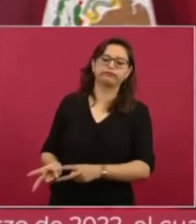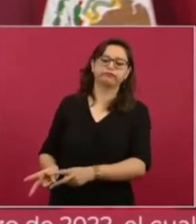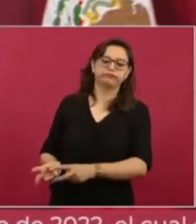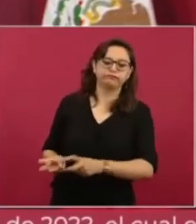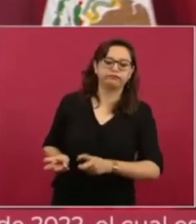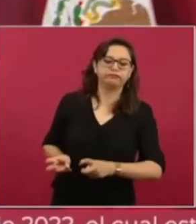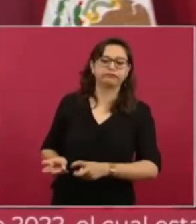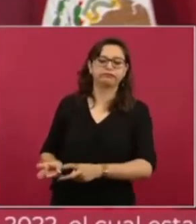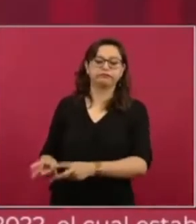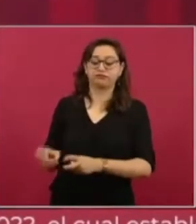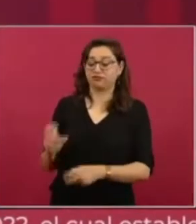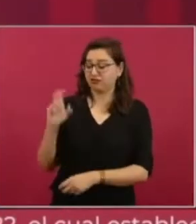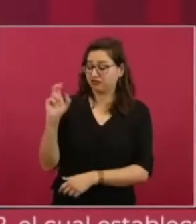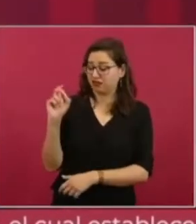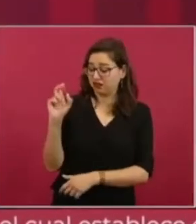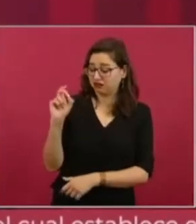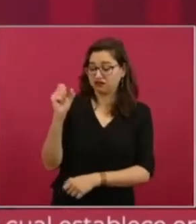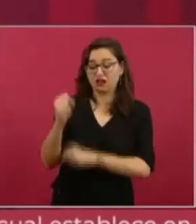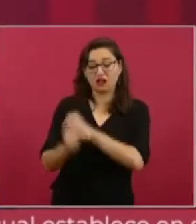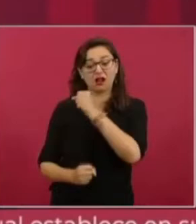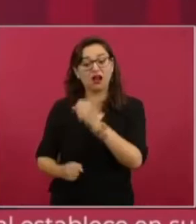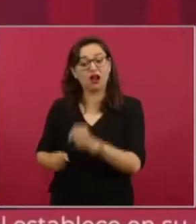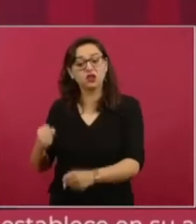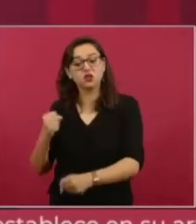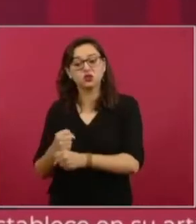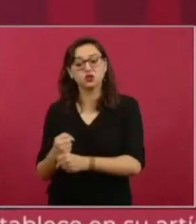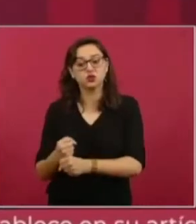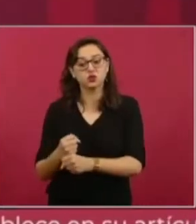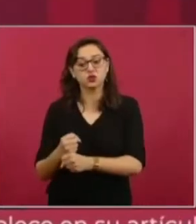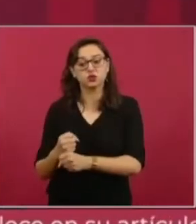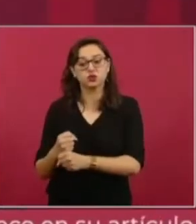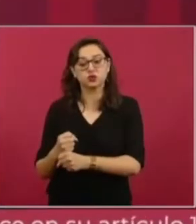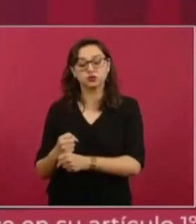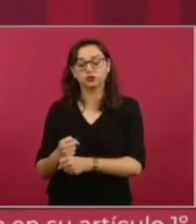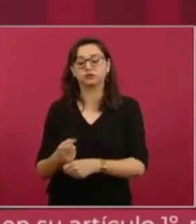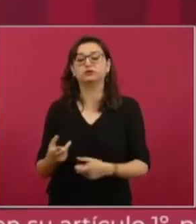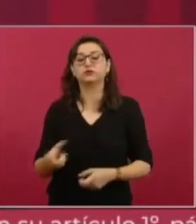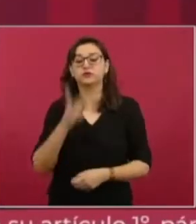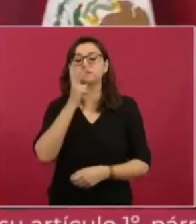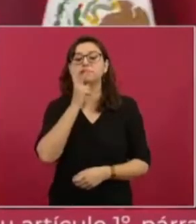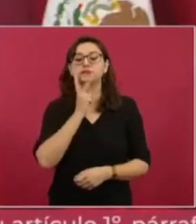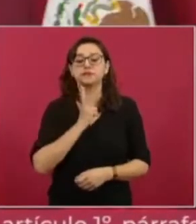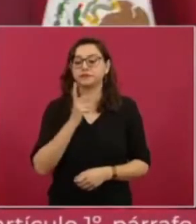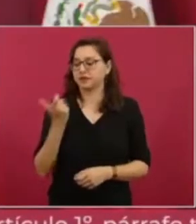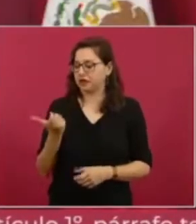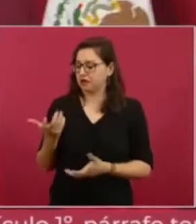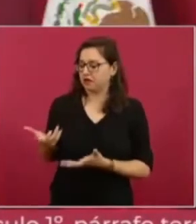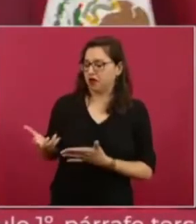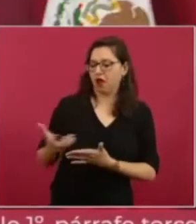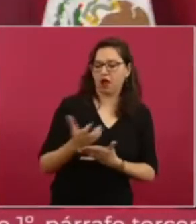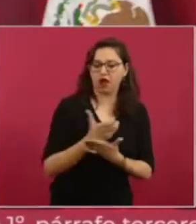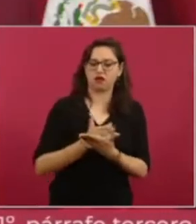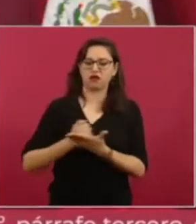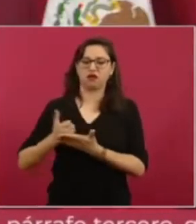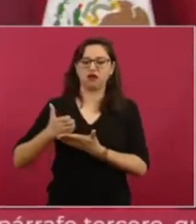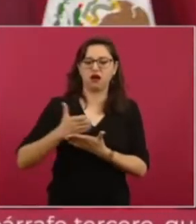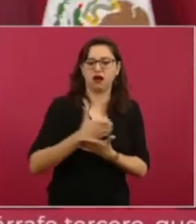Durante todo el periodo neoliberal, de los ingresos petroleros se